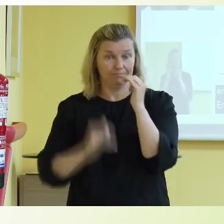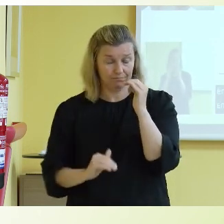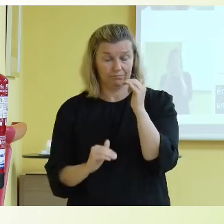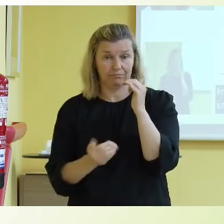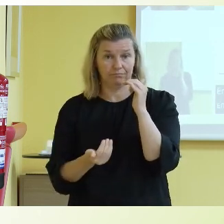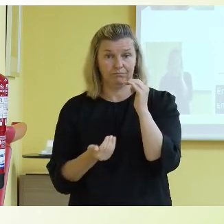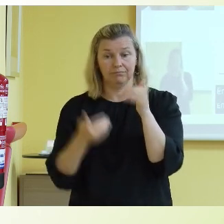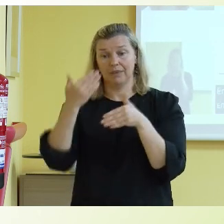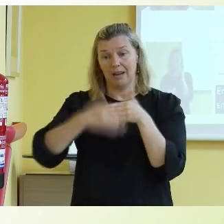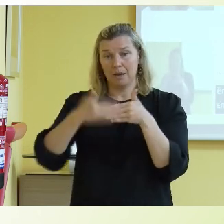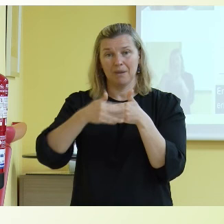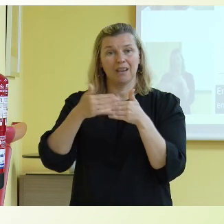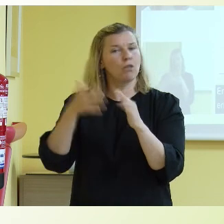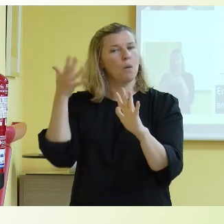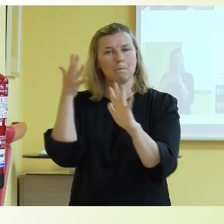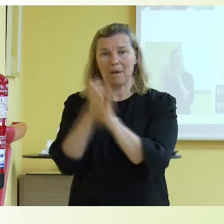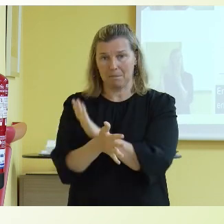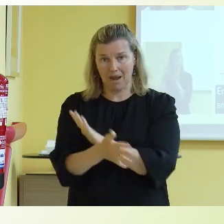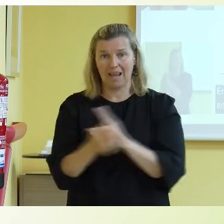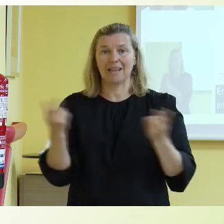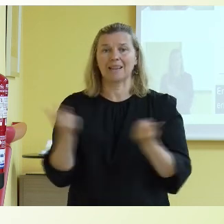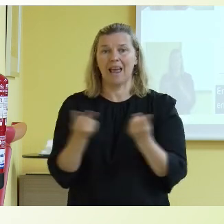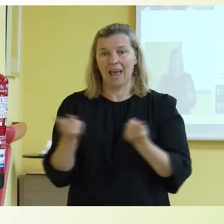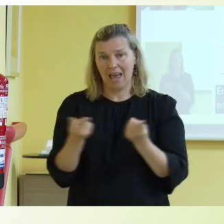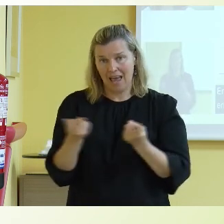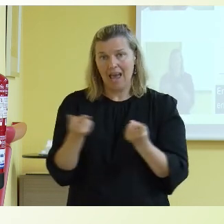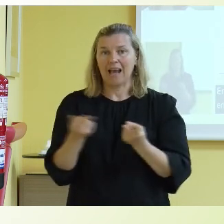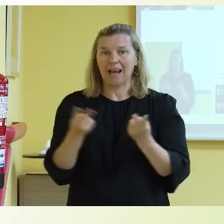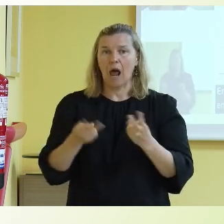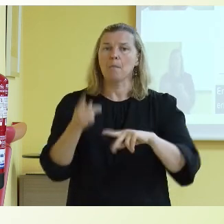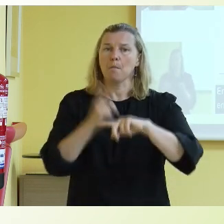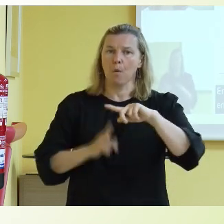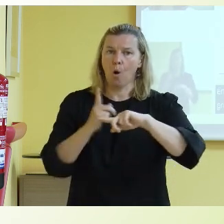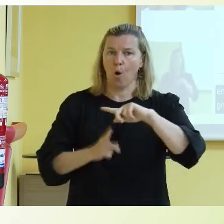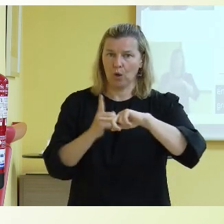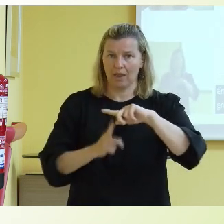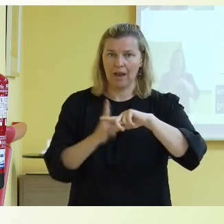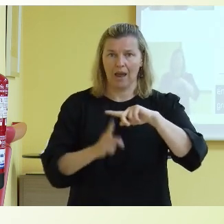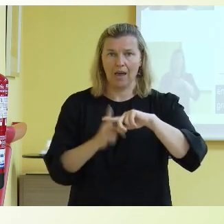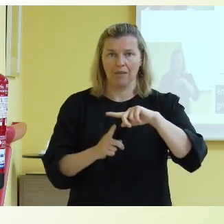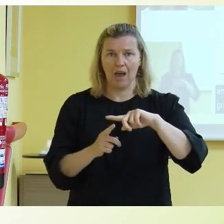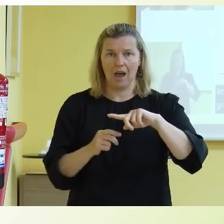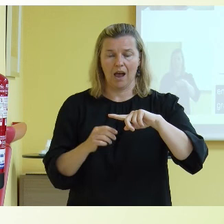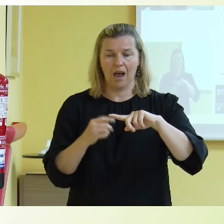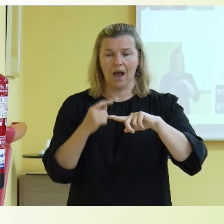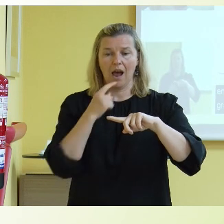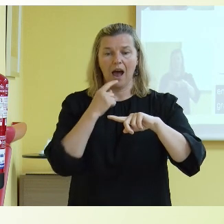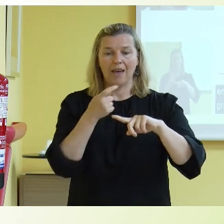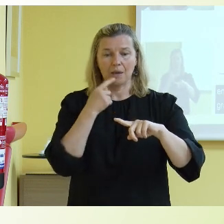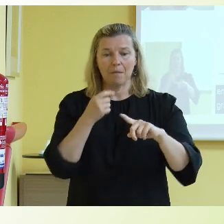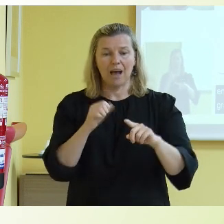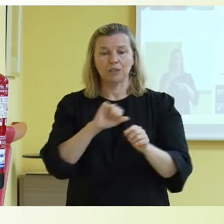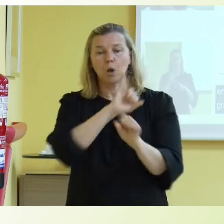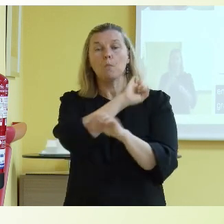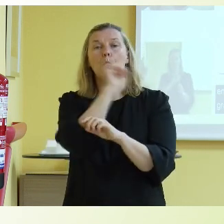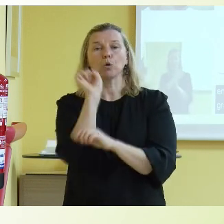presenta una limitación permanente de gravedad moderada, con la adopción de la postura de pie sentada o inclinada, que es